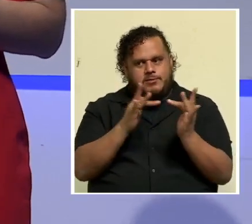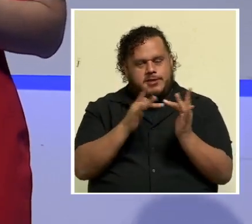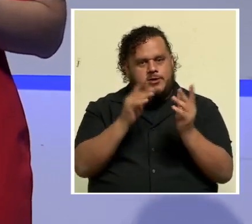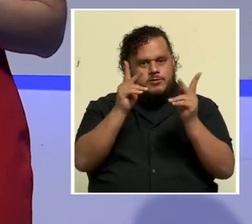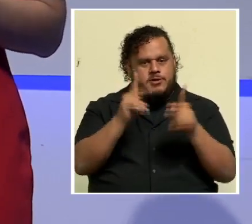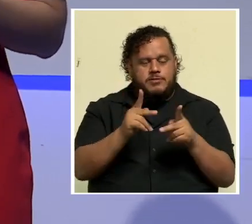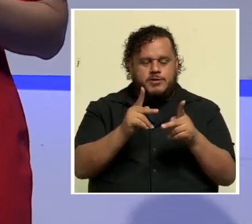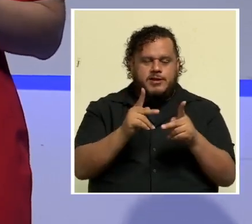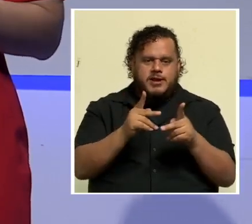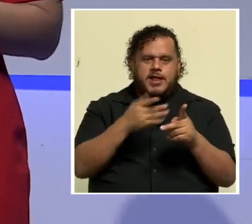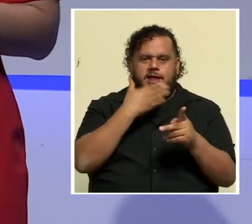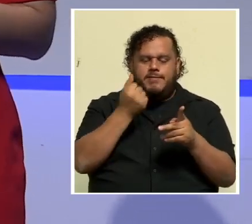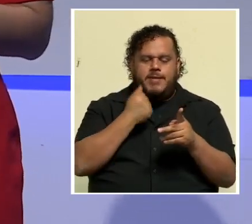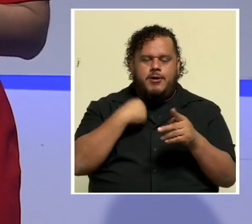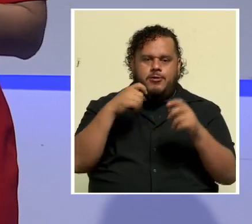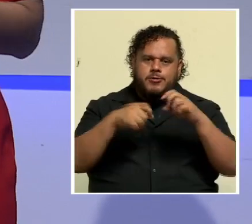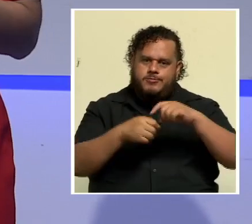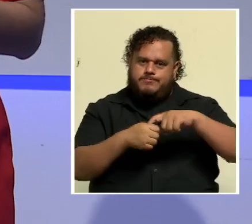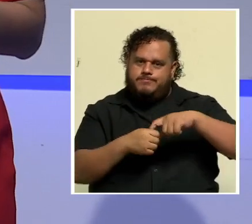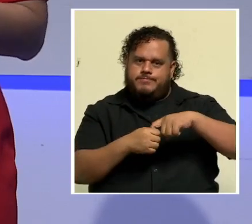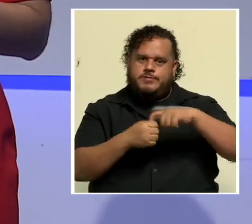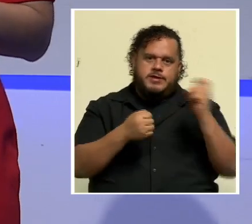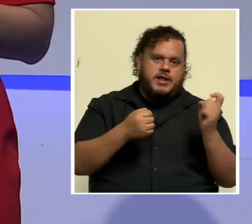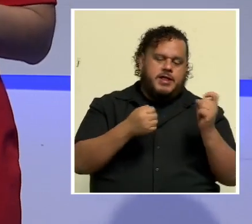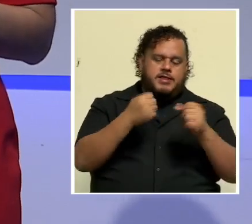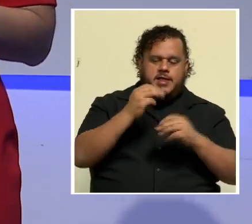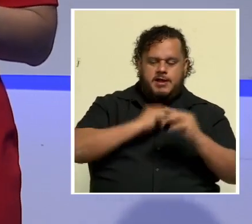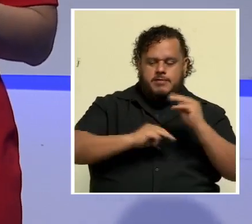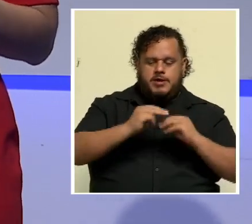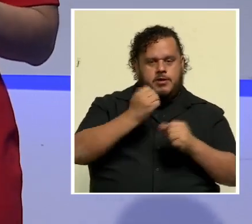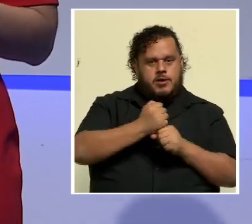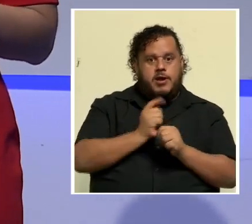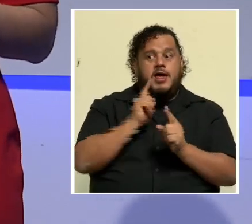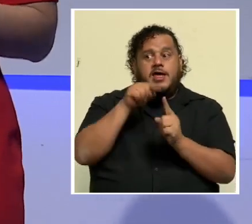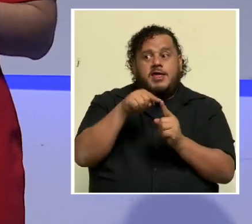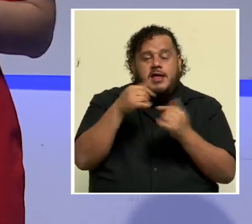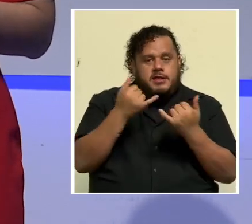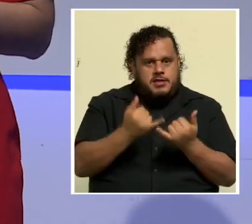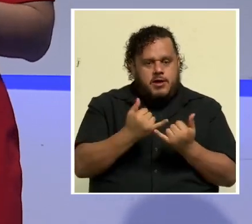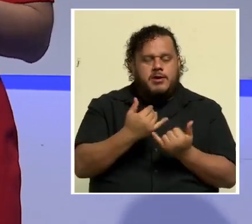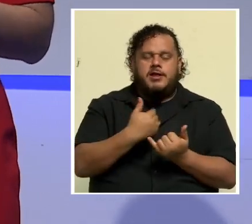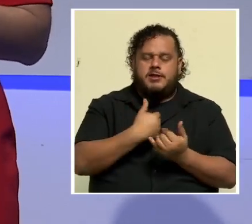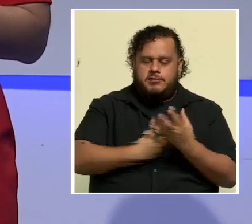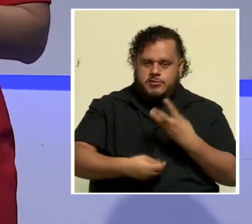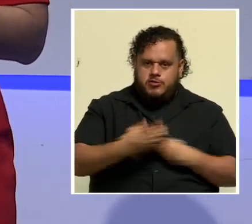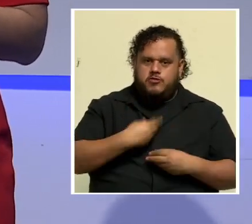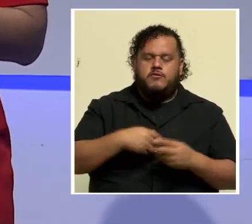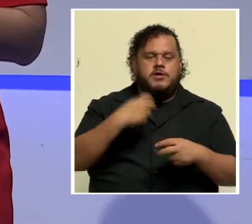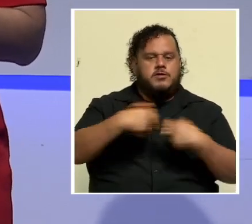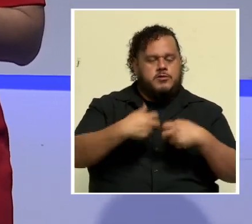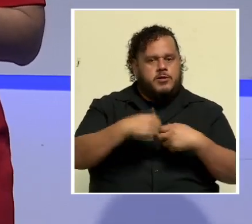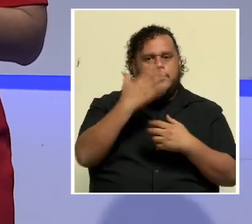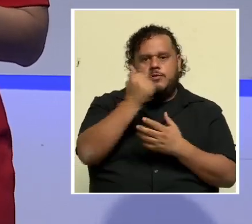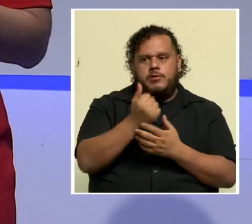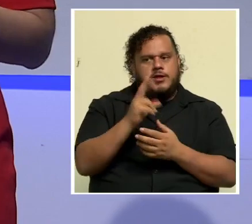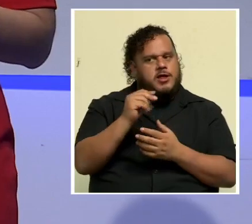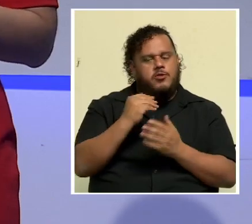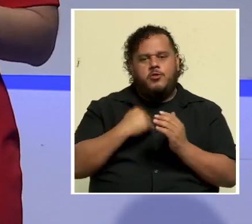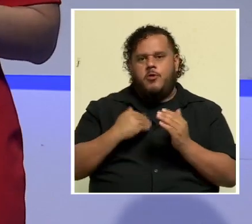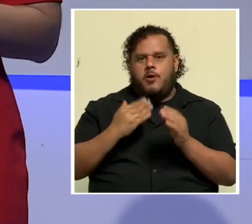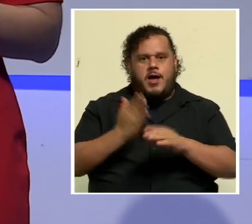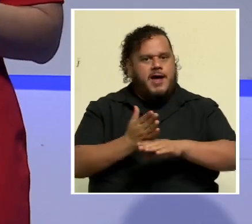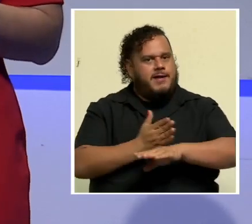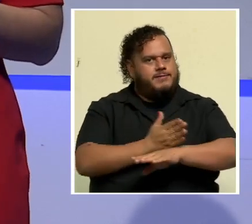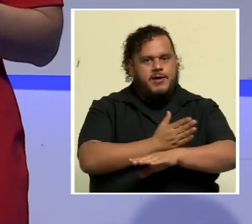gente, tuvieron que retirarse del mercado laboral, y hasta hoy se sufren esas consecuencias, pues no se ha logrado la misma recuperación